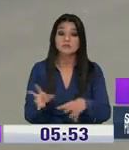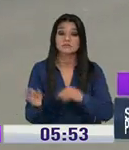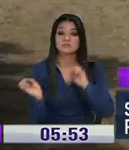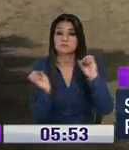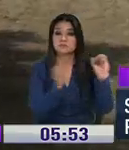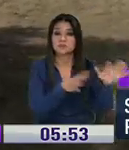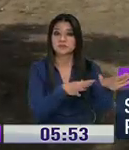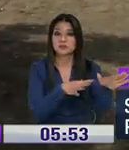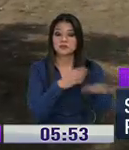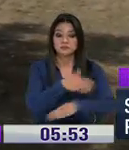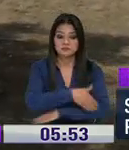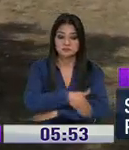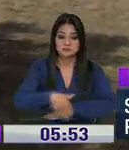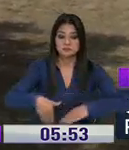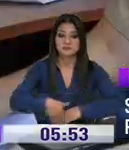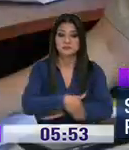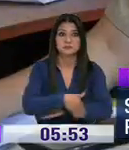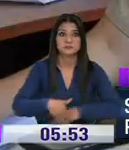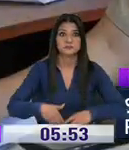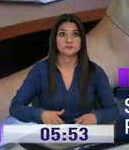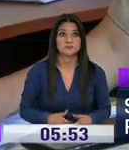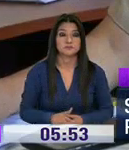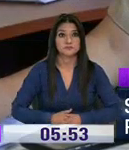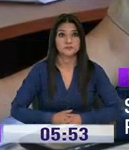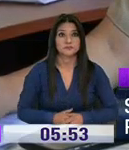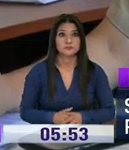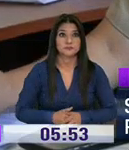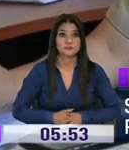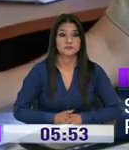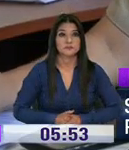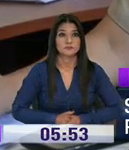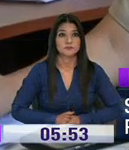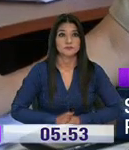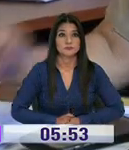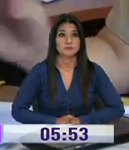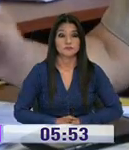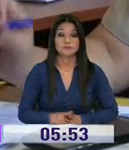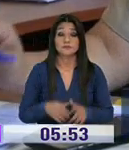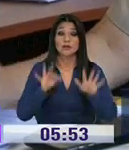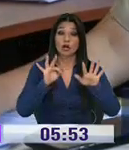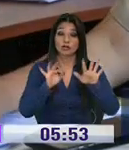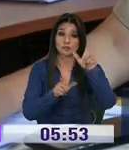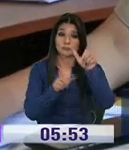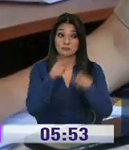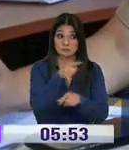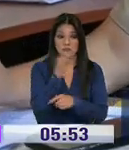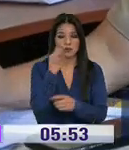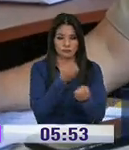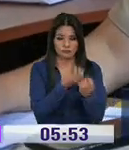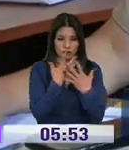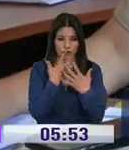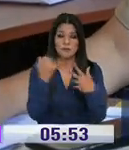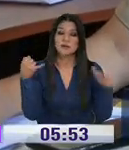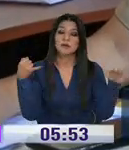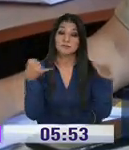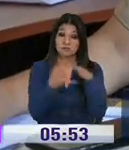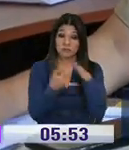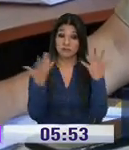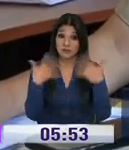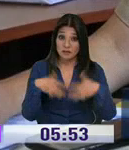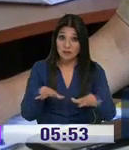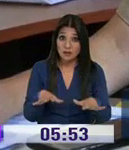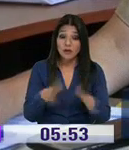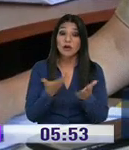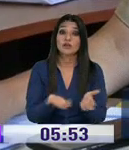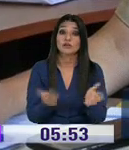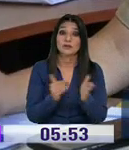a la mujer al pie de una avenida. Una vez que cometen la violación, según versiones de la ciudadana, de la víctima, la vuelven